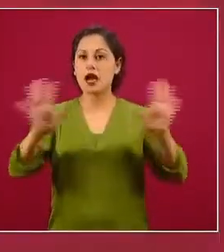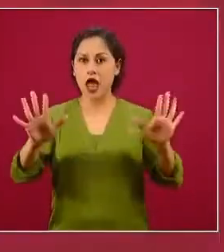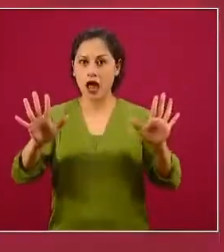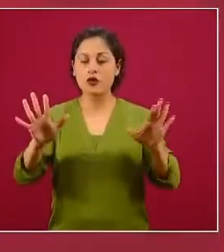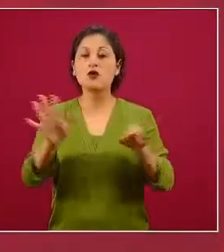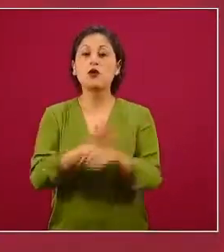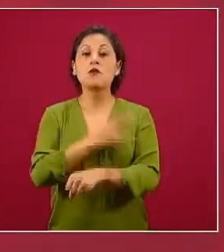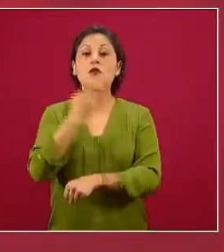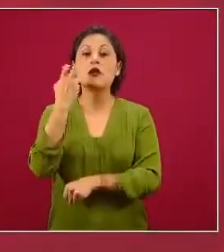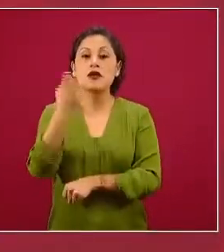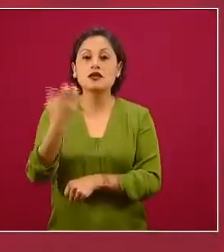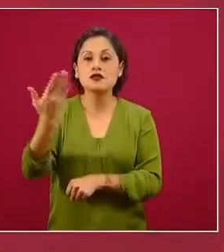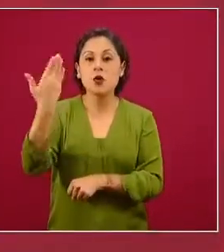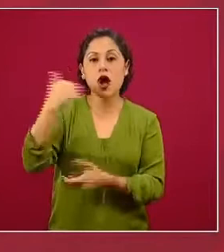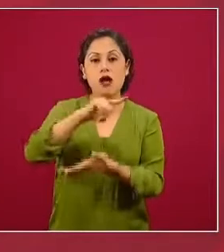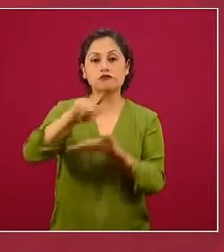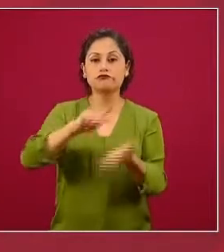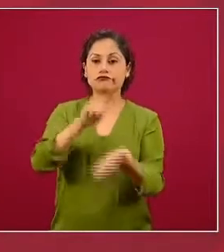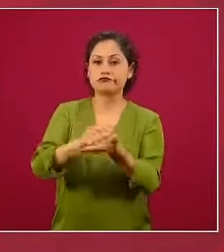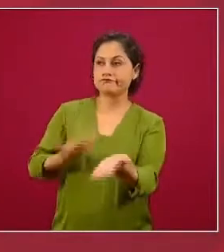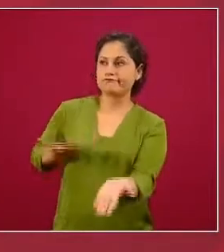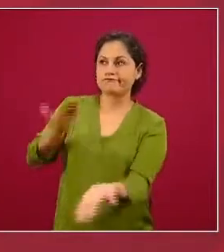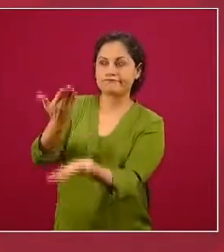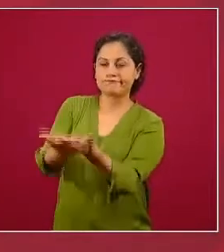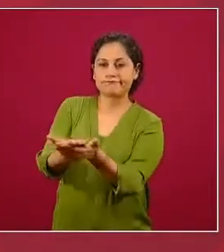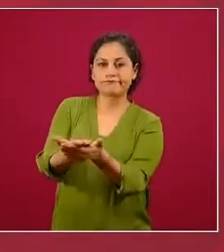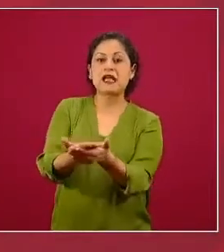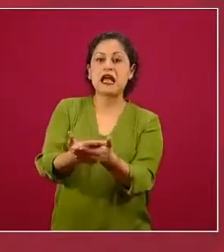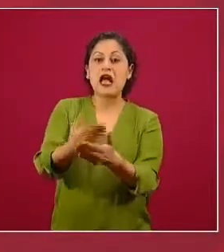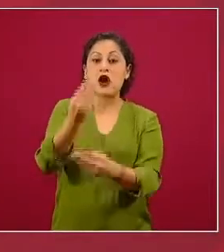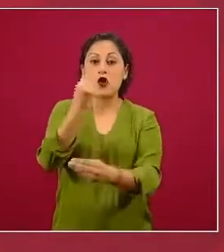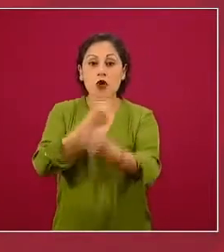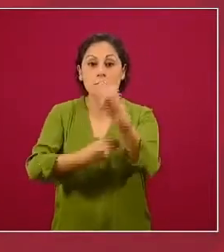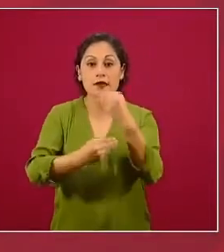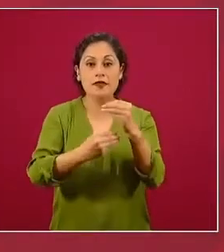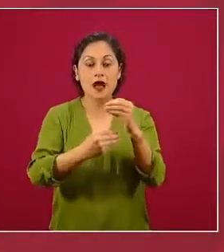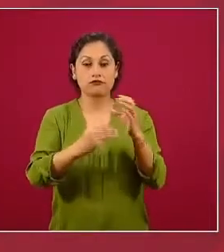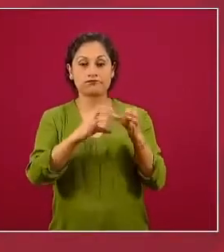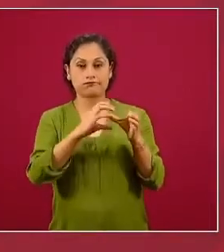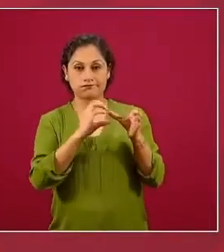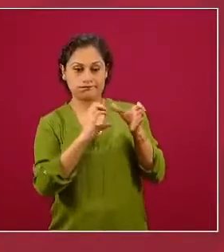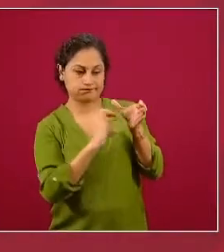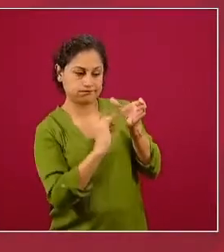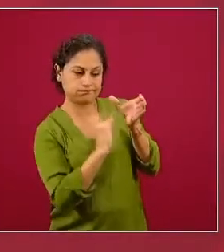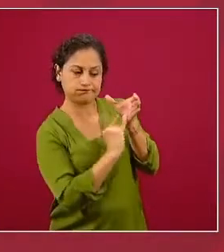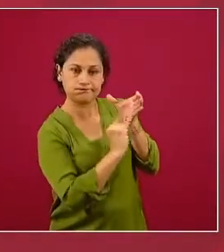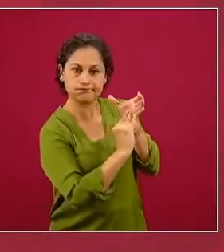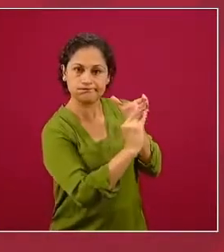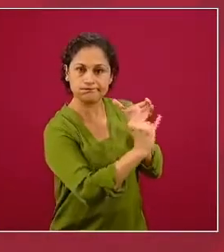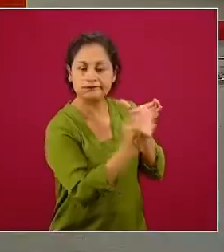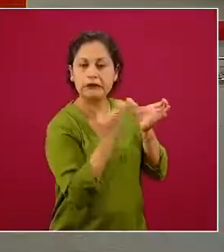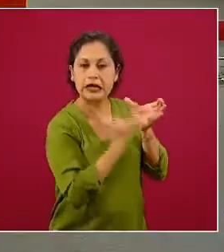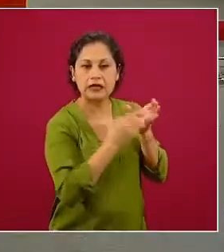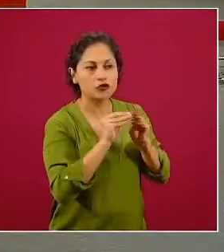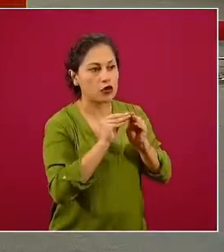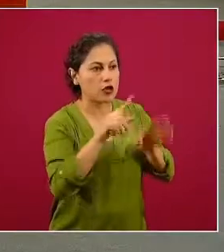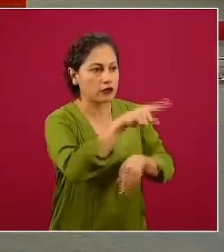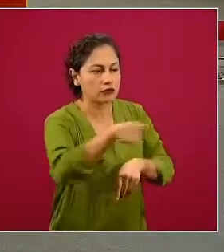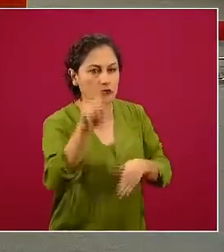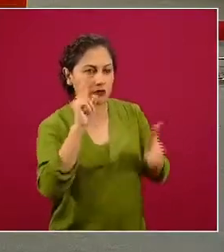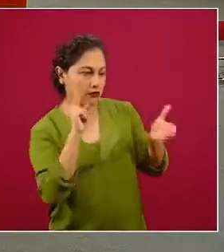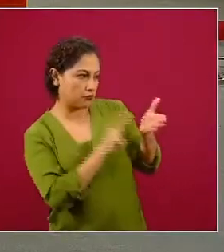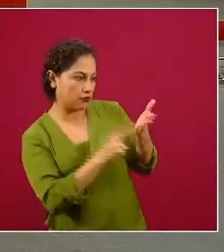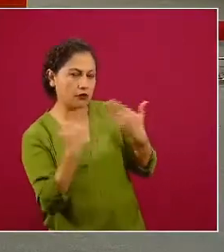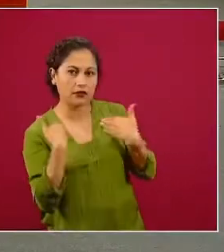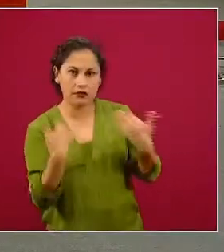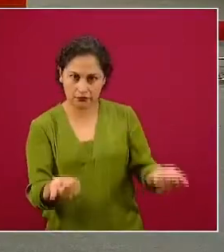la política de los etiquetados frontales, que por cierto en octubre empezará ya a estar en vigor, ¿no? Hay